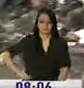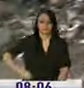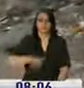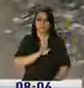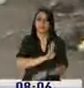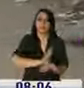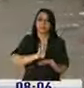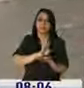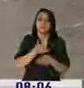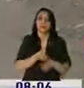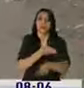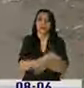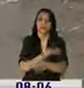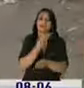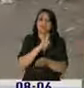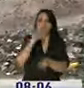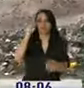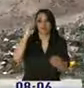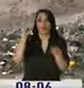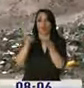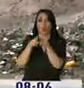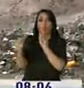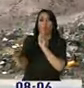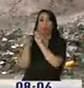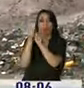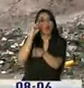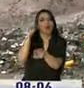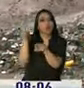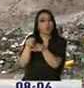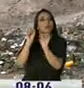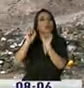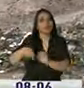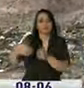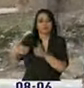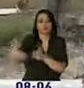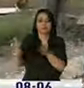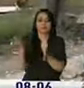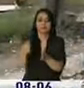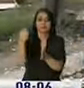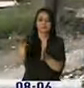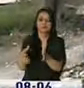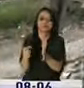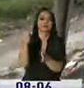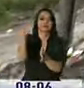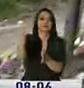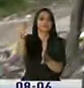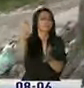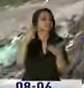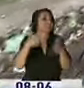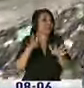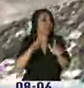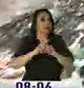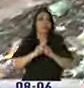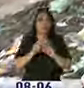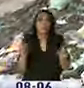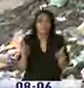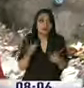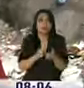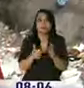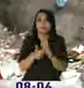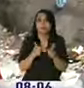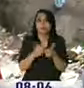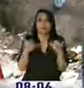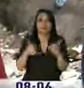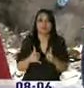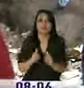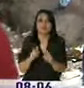acuerdo con la autoridad competente sobre la colocación de contenedores, sin embargo, hasta el día de hoy siguen con el problema. Ya vinieron a hacer